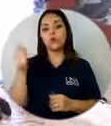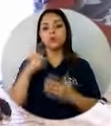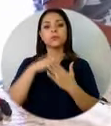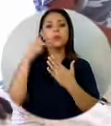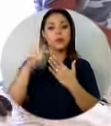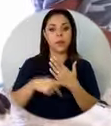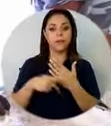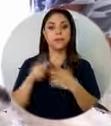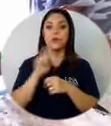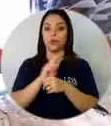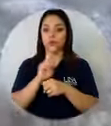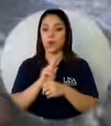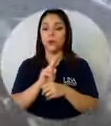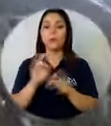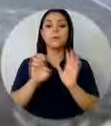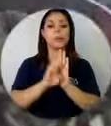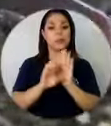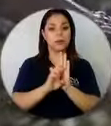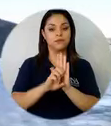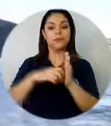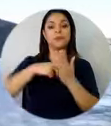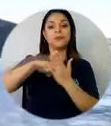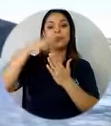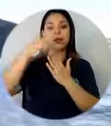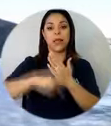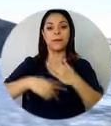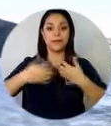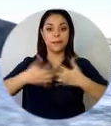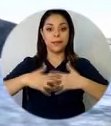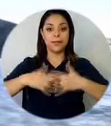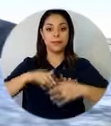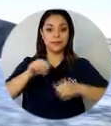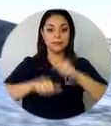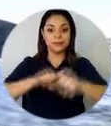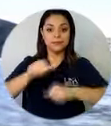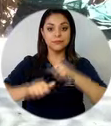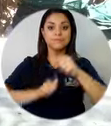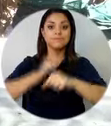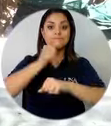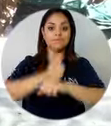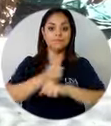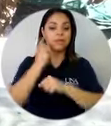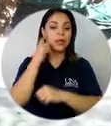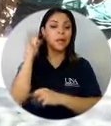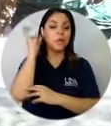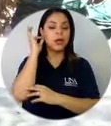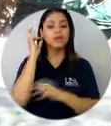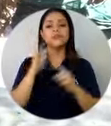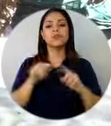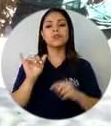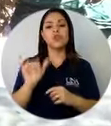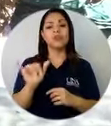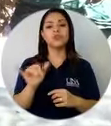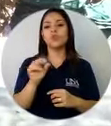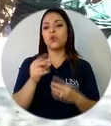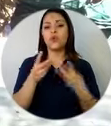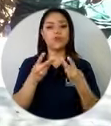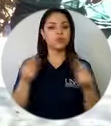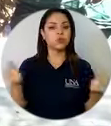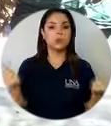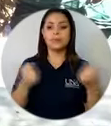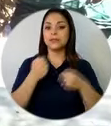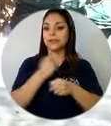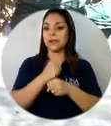habido algunos otros programas que se han implementado, como por ejemplo programas de emprendimientos para mujeres. Lo que pasa es que eso